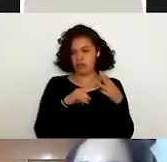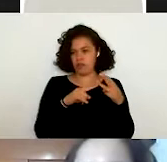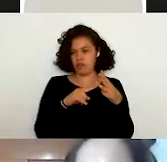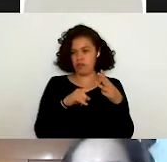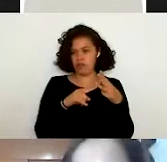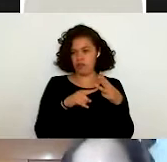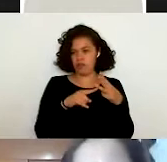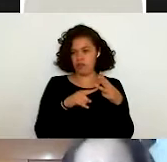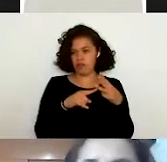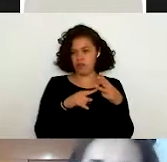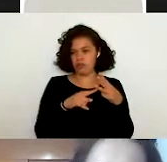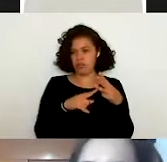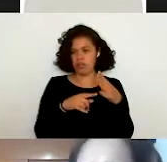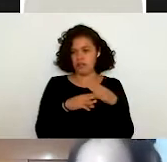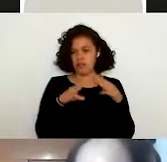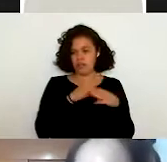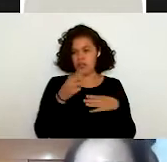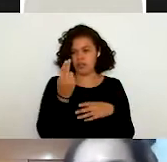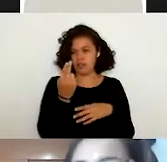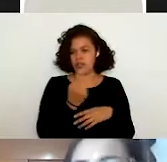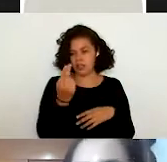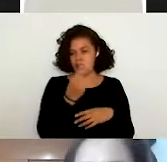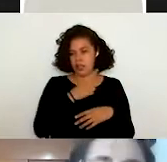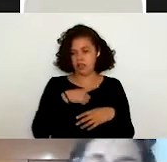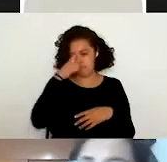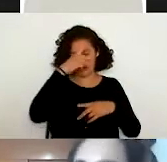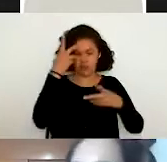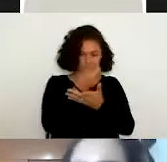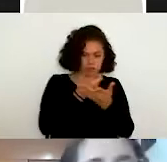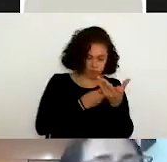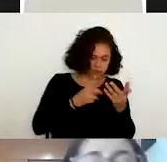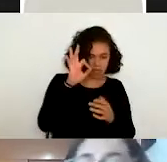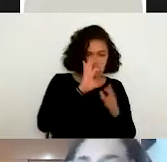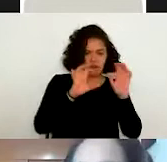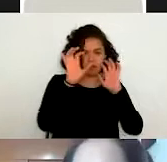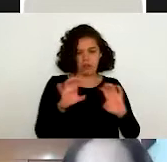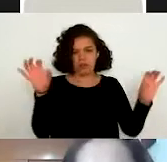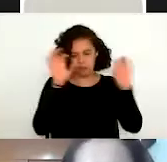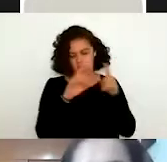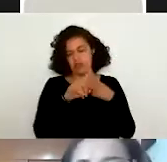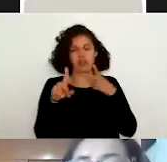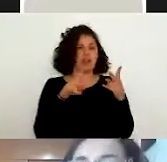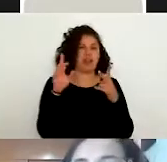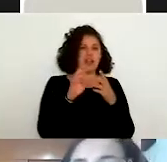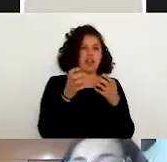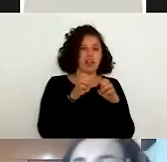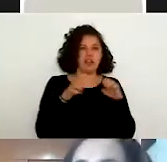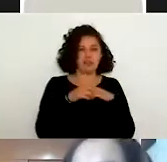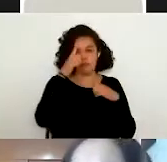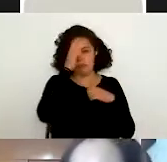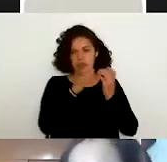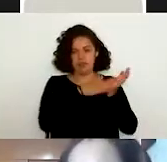van a necesitar, tanto para diseñarlo, ¿no? Que puede ser equipo de cómputo, equipo de papelería, como